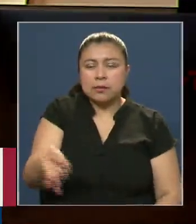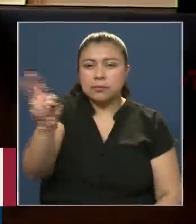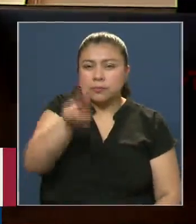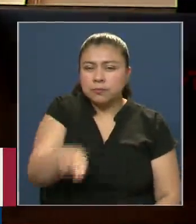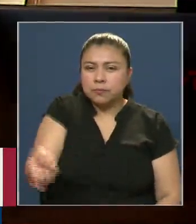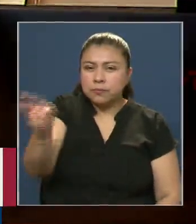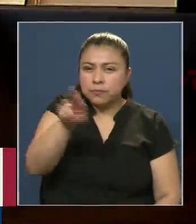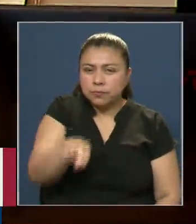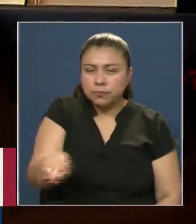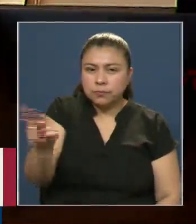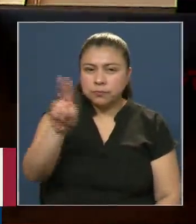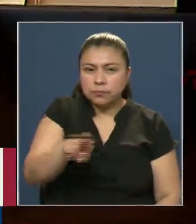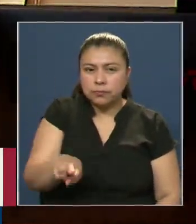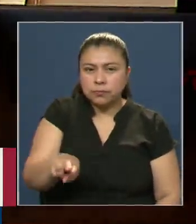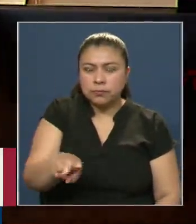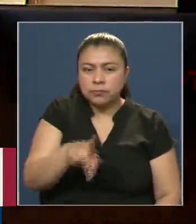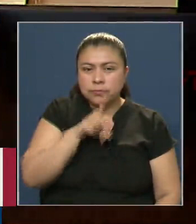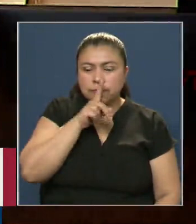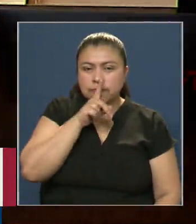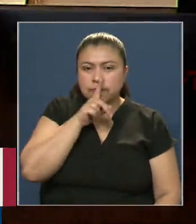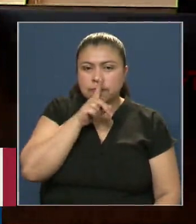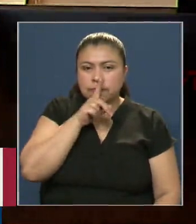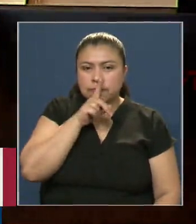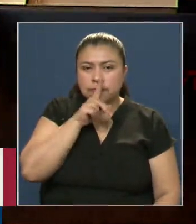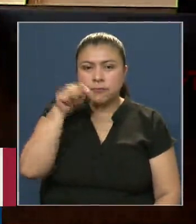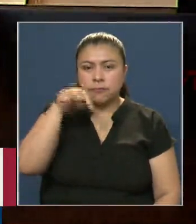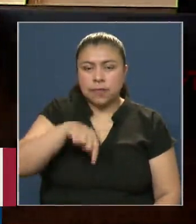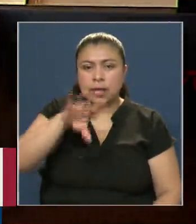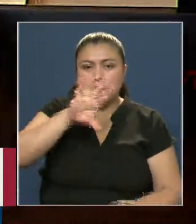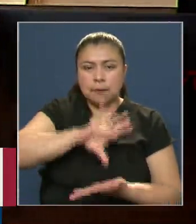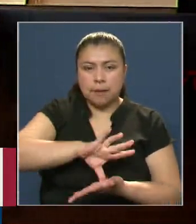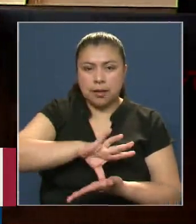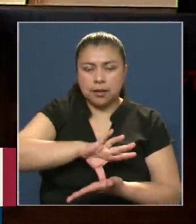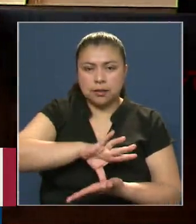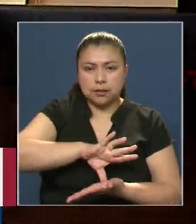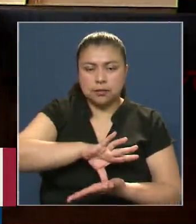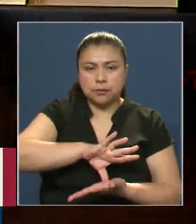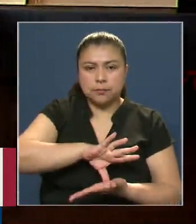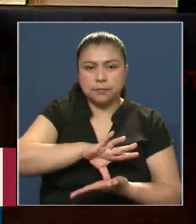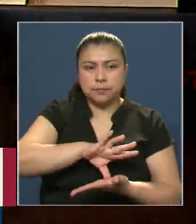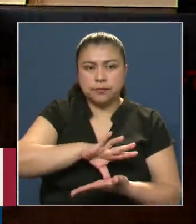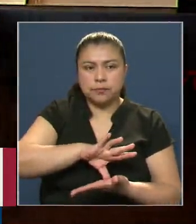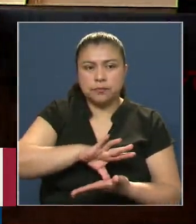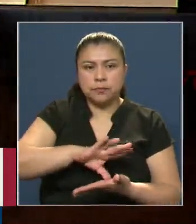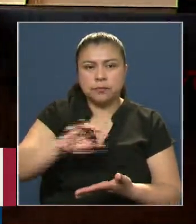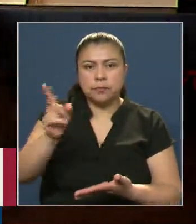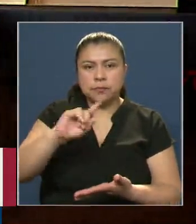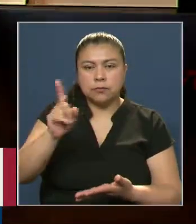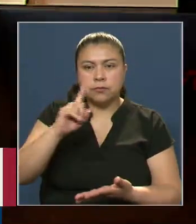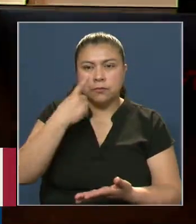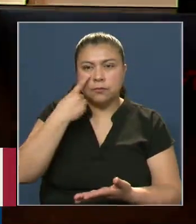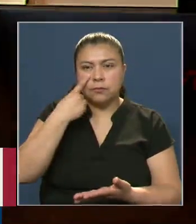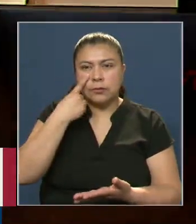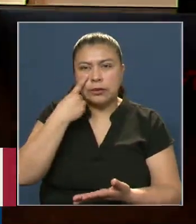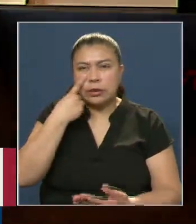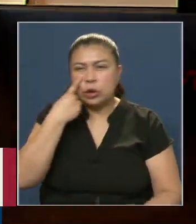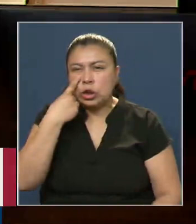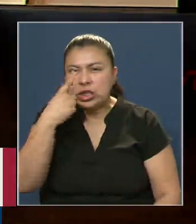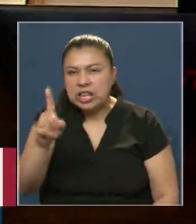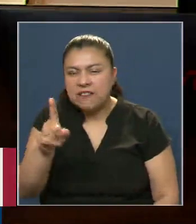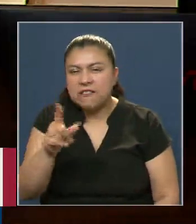veces calladamente en este país: que no se note pobreza,